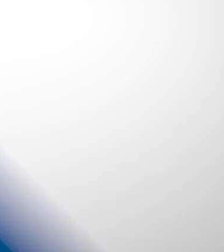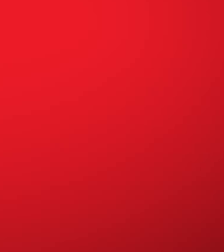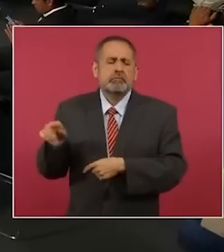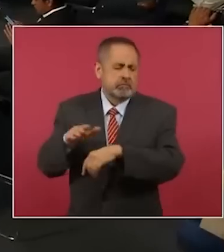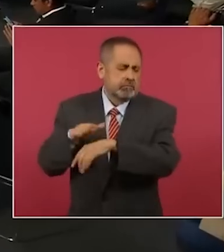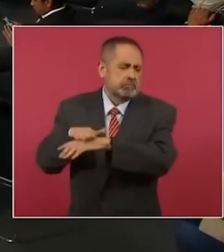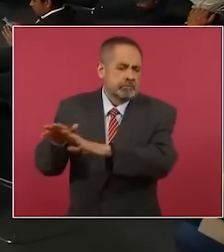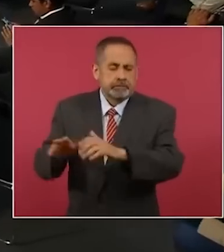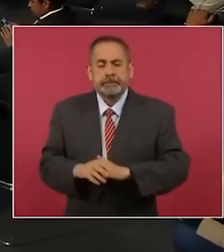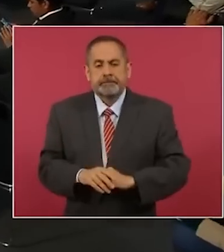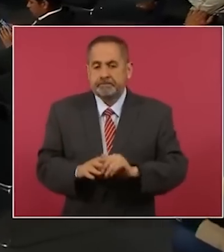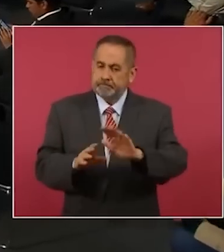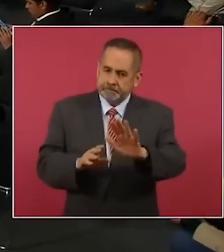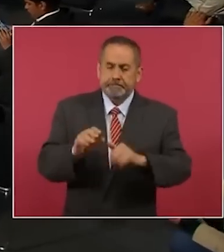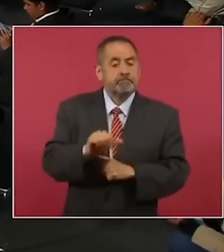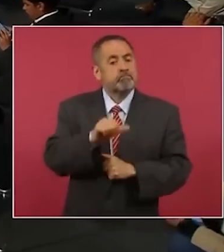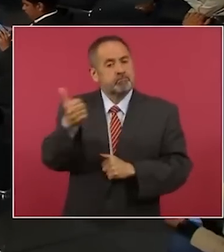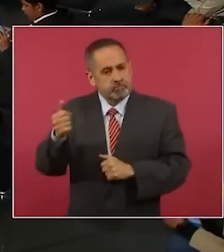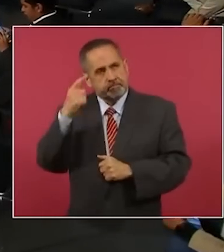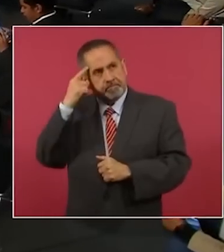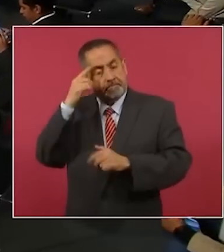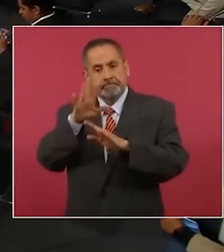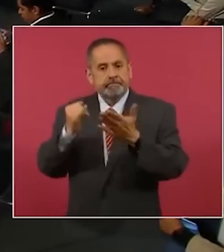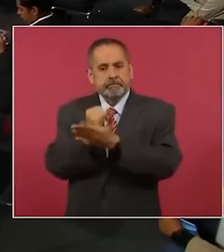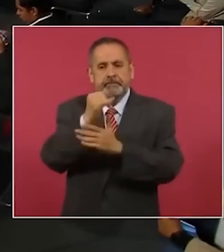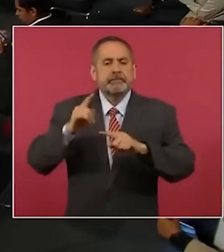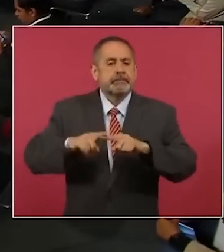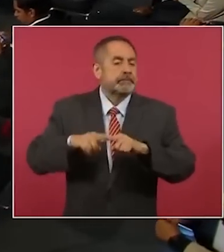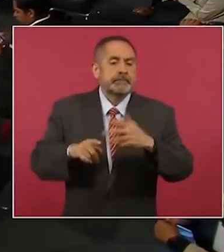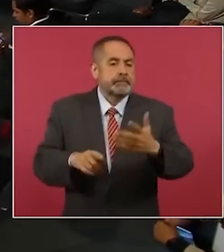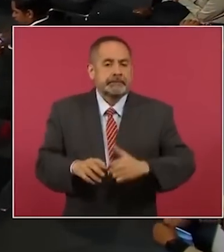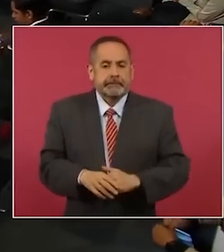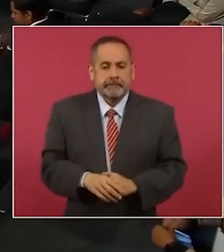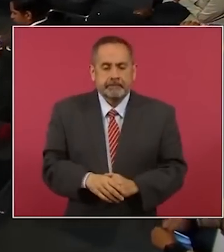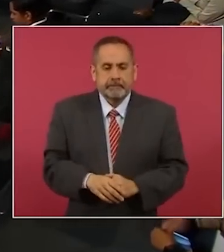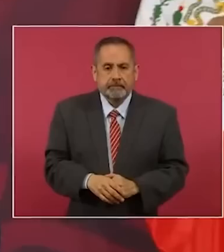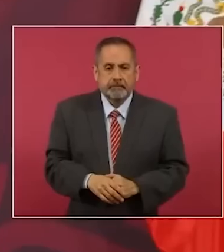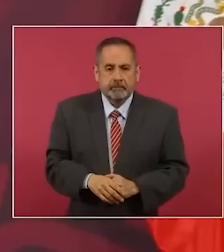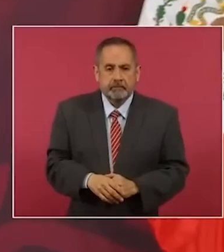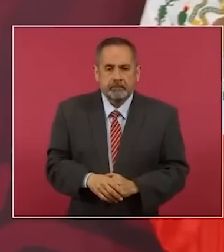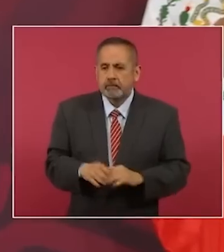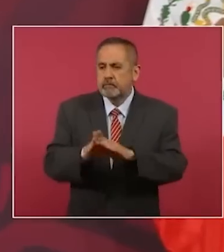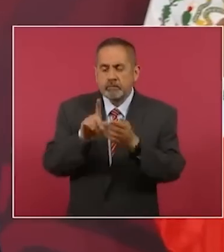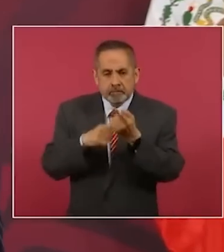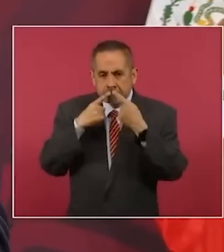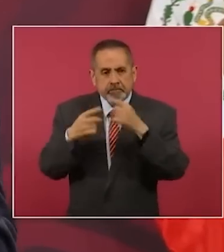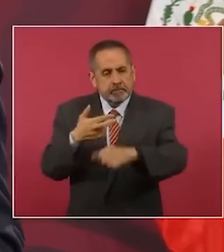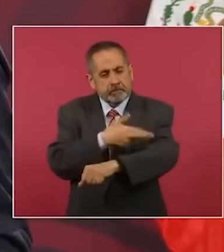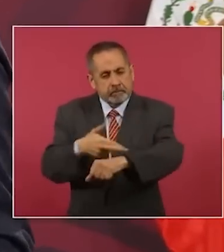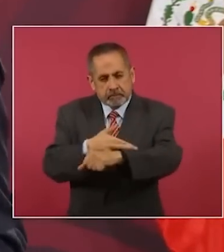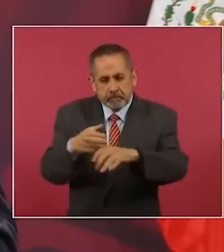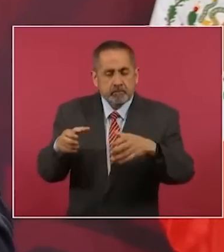de hablar la otra decisión que ya se tomó es de que toda el transporte de